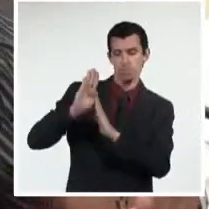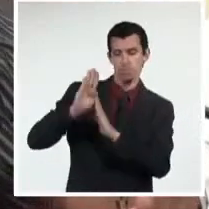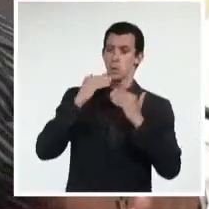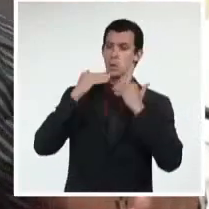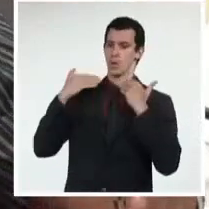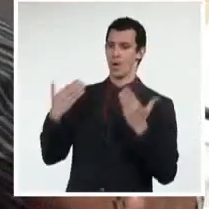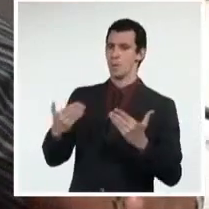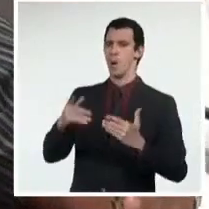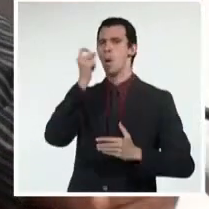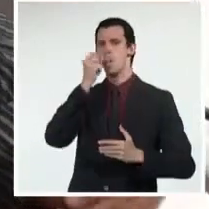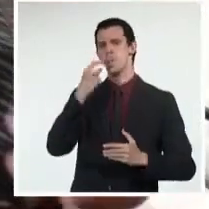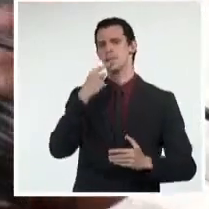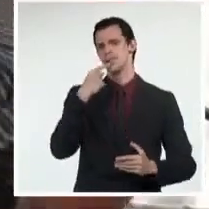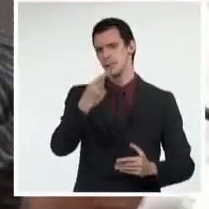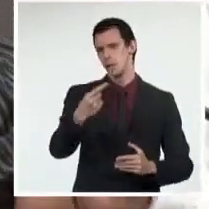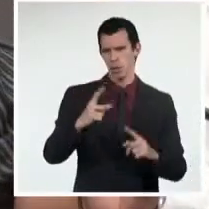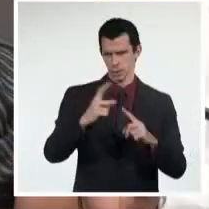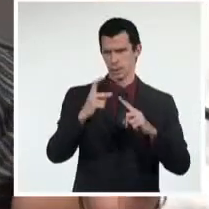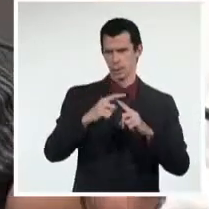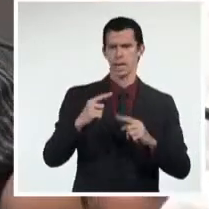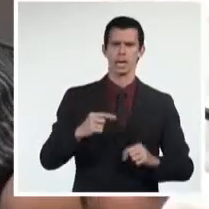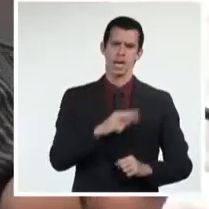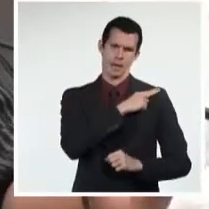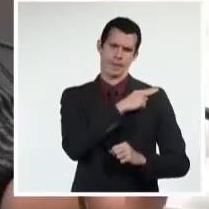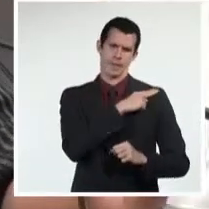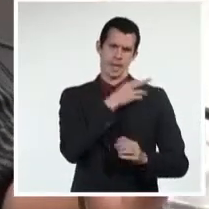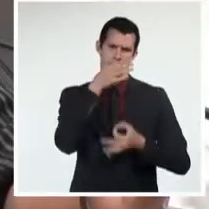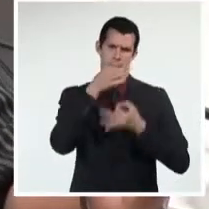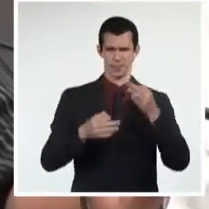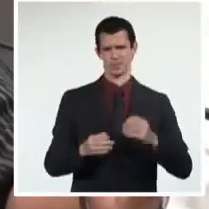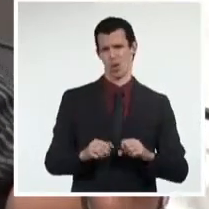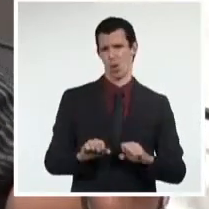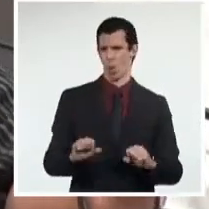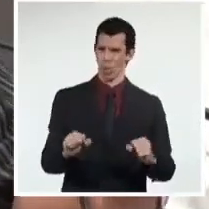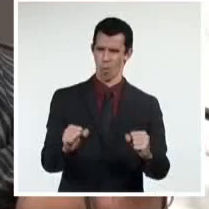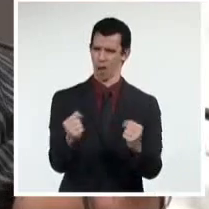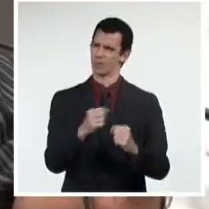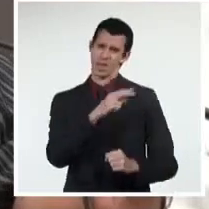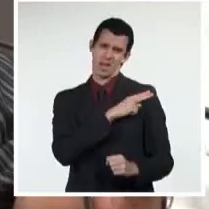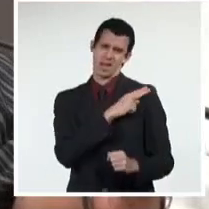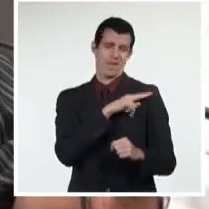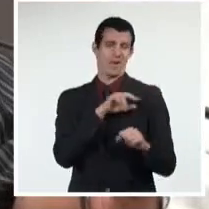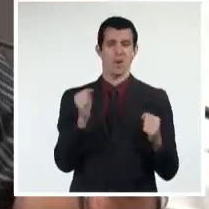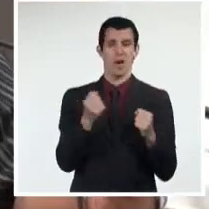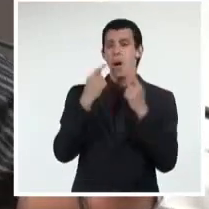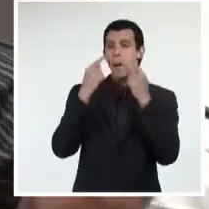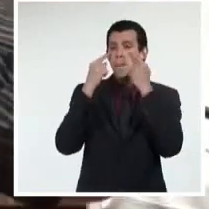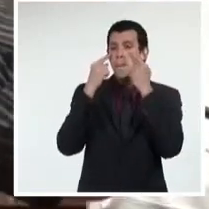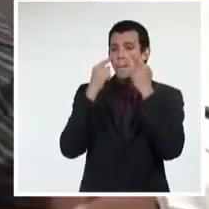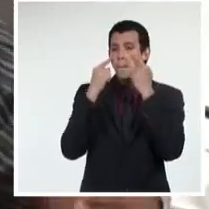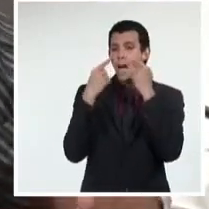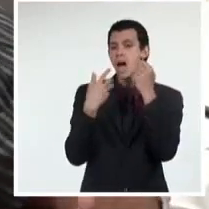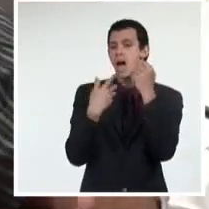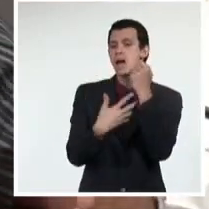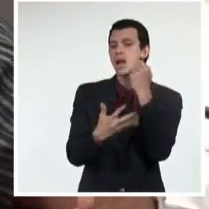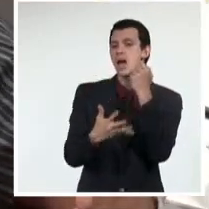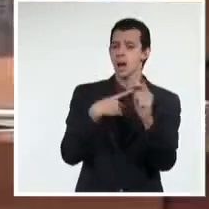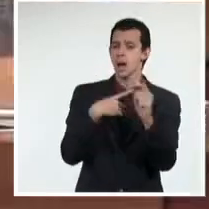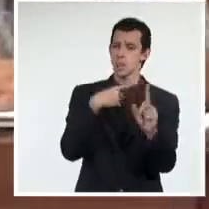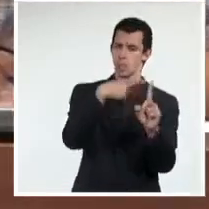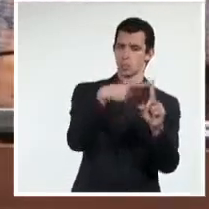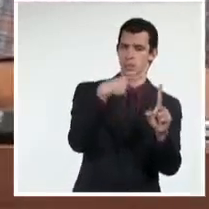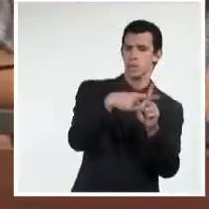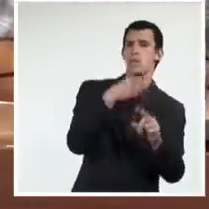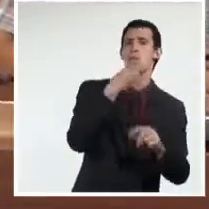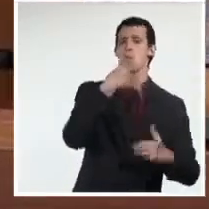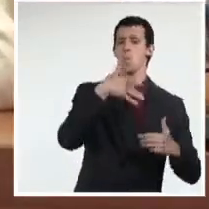que conducir a que los jefes propicien que el colectivo determine cuáles son sus potencialidades, sus capacidades productivas